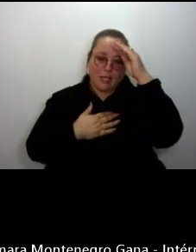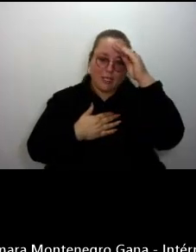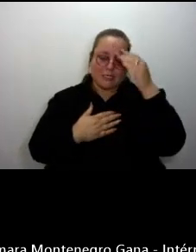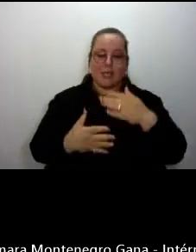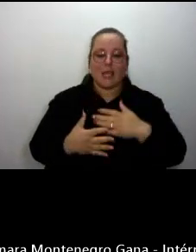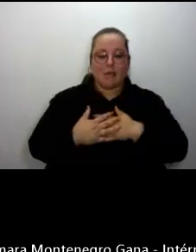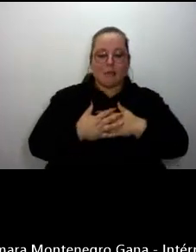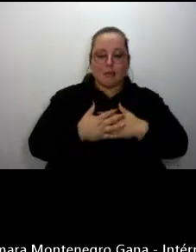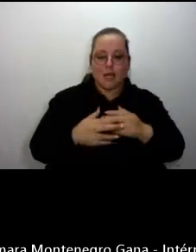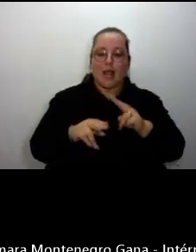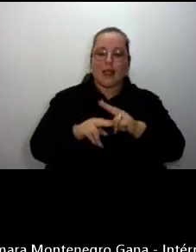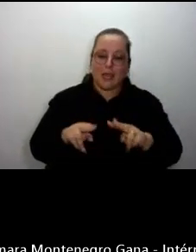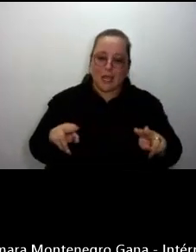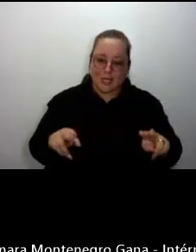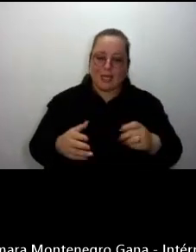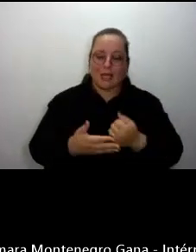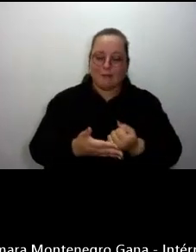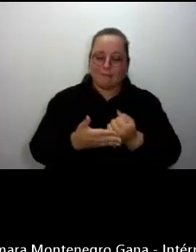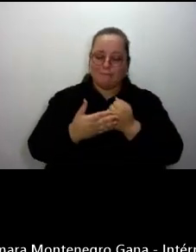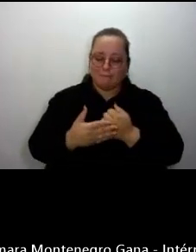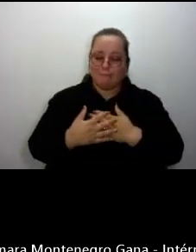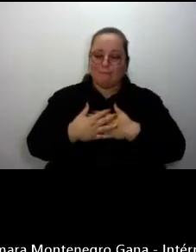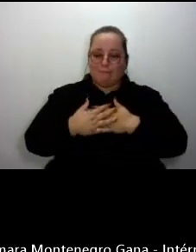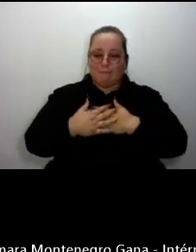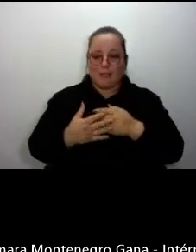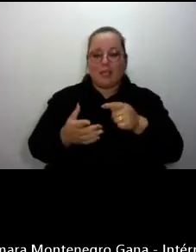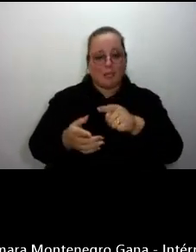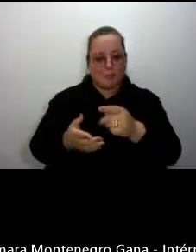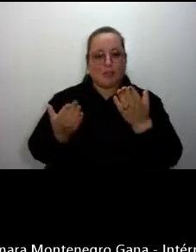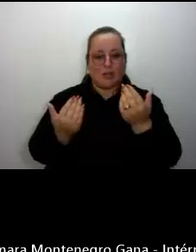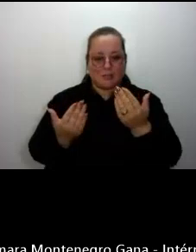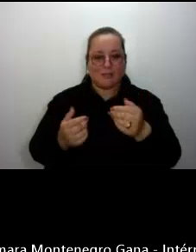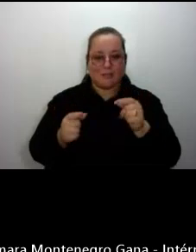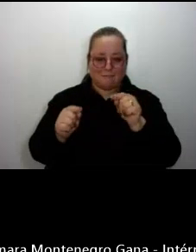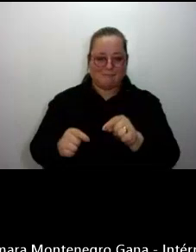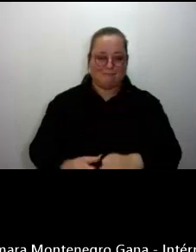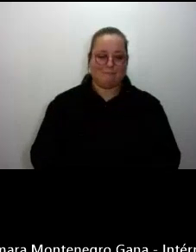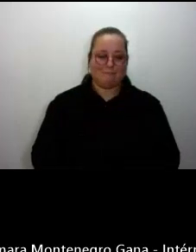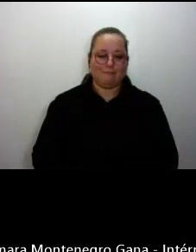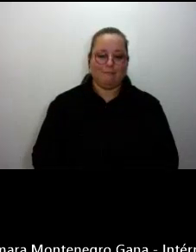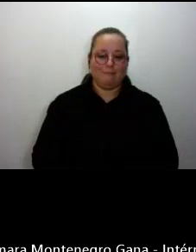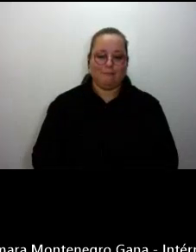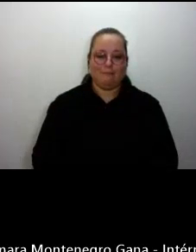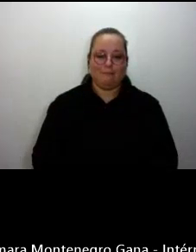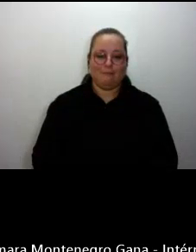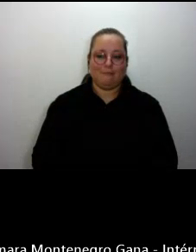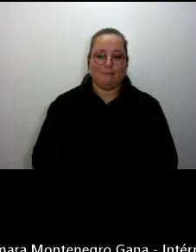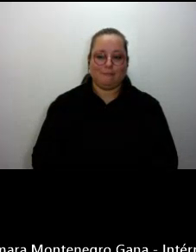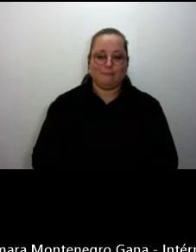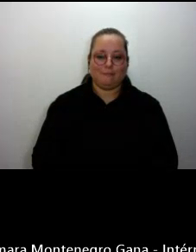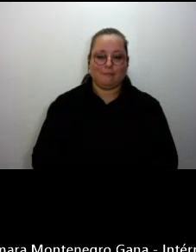emocionalmente tranquilizadora y gratificante, que es lo que ellos requieren en ese momento.